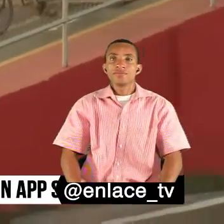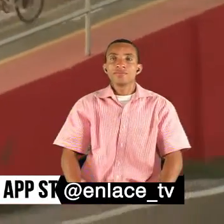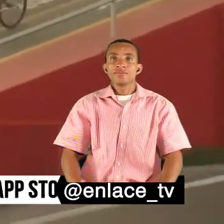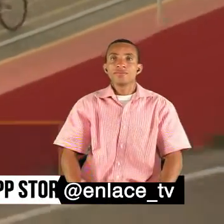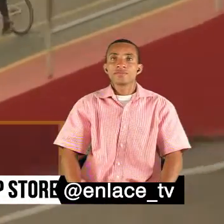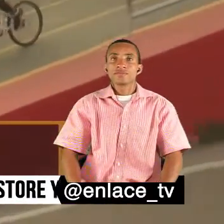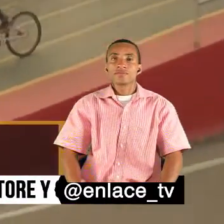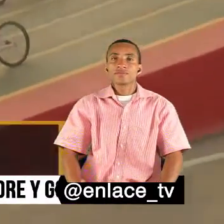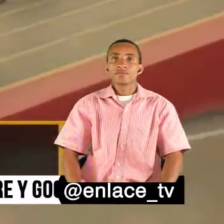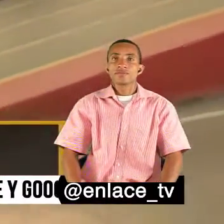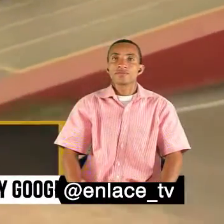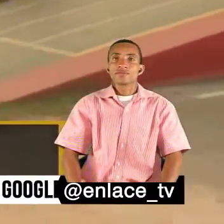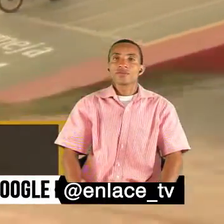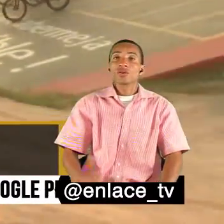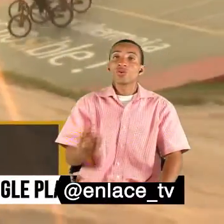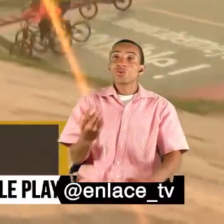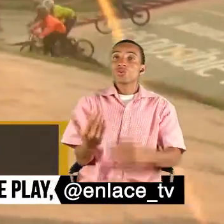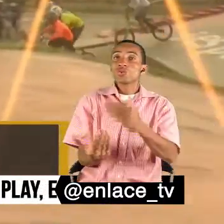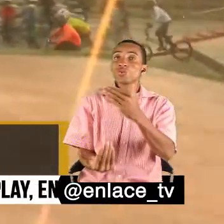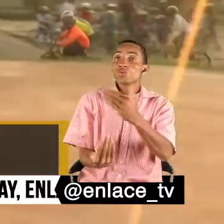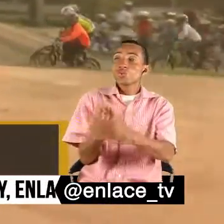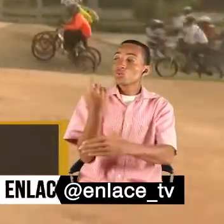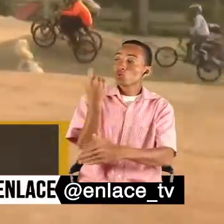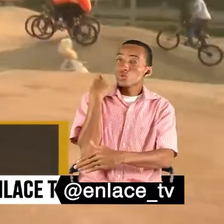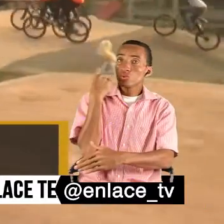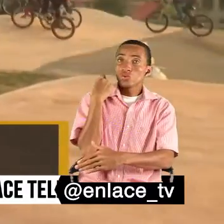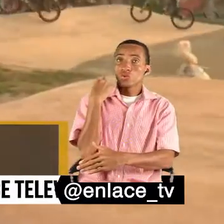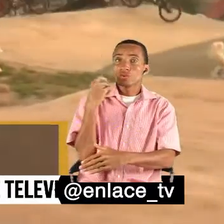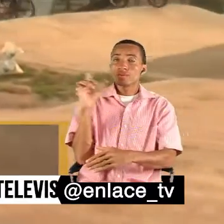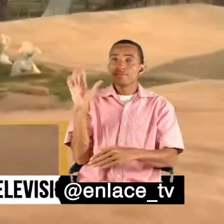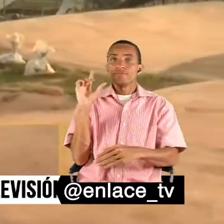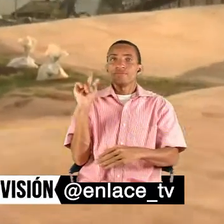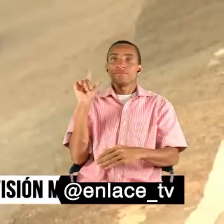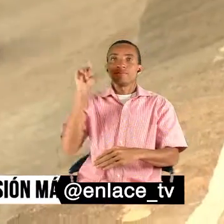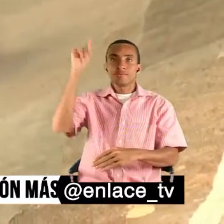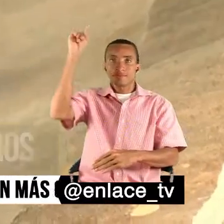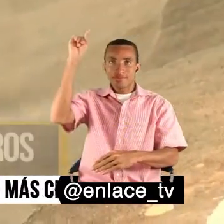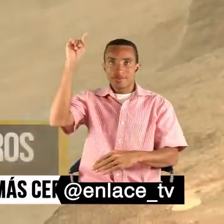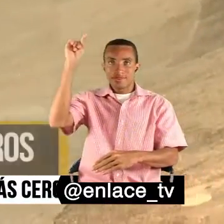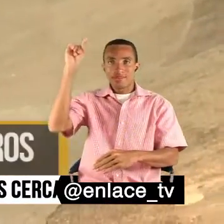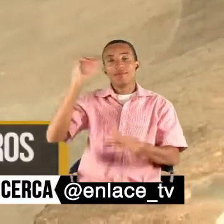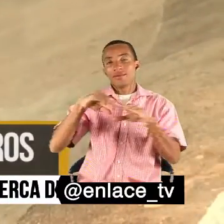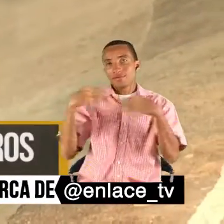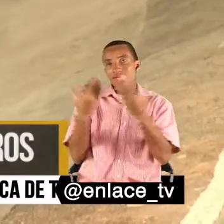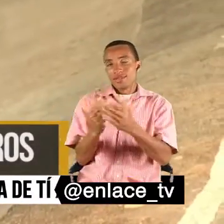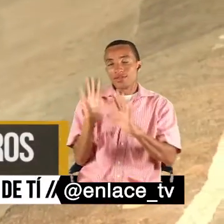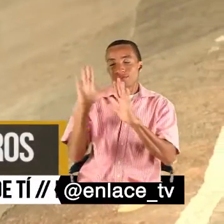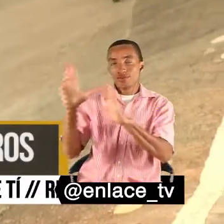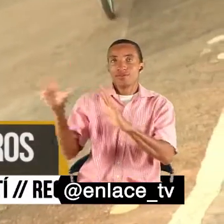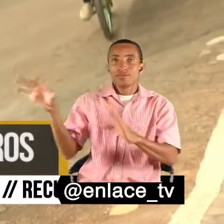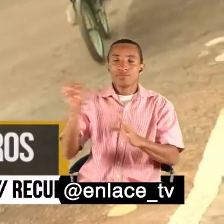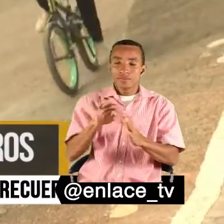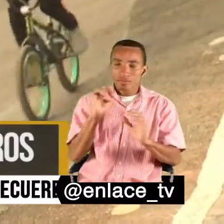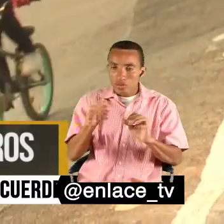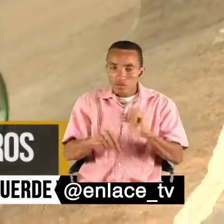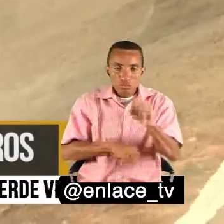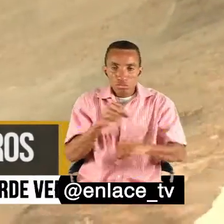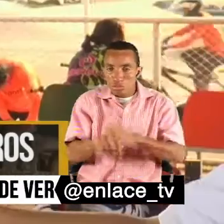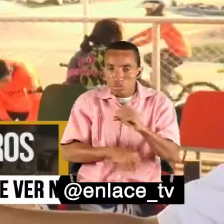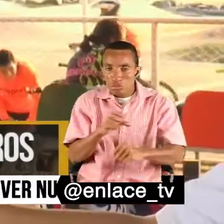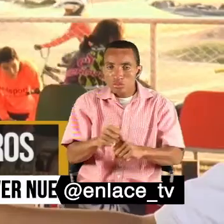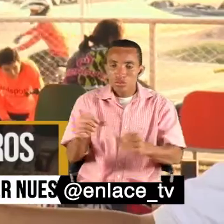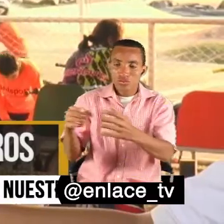Novatos de las escuelas de Inderva rodarán por la pista municipal buscando los primeros lugares de este primer festival de semilleros.